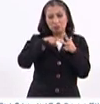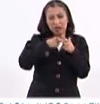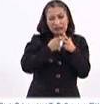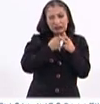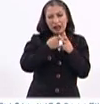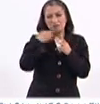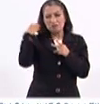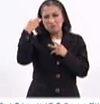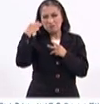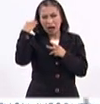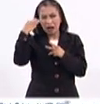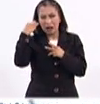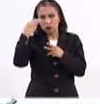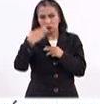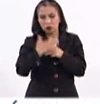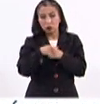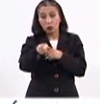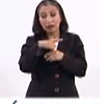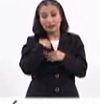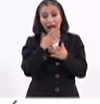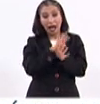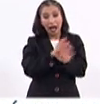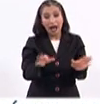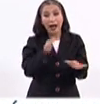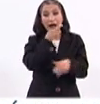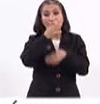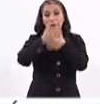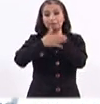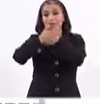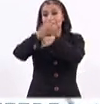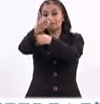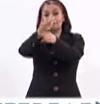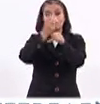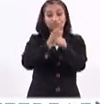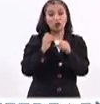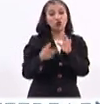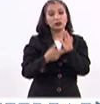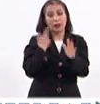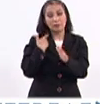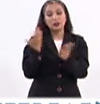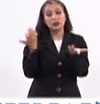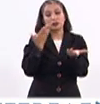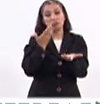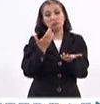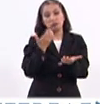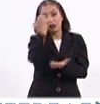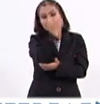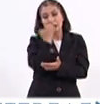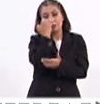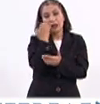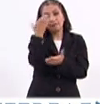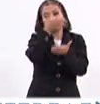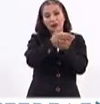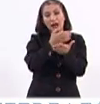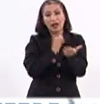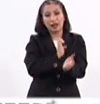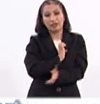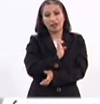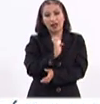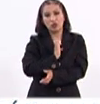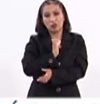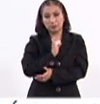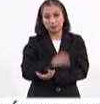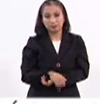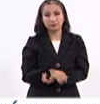principios del mes que sigue estaremos nosotros ya convocando a una nueva generación de futuros licenciados en entrenamiento